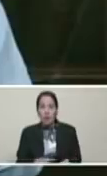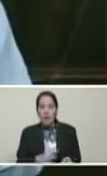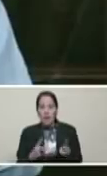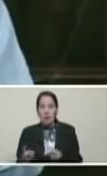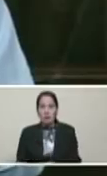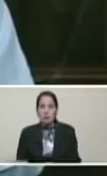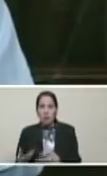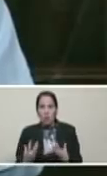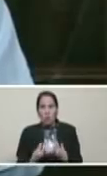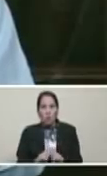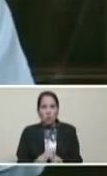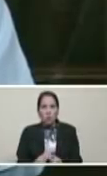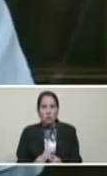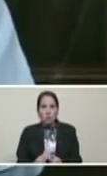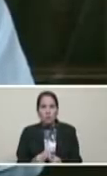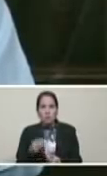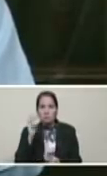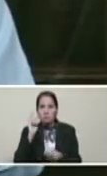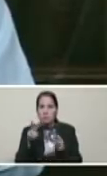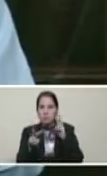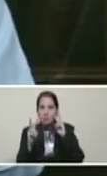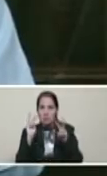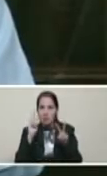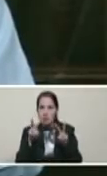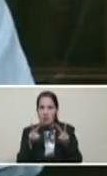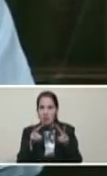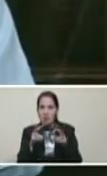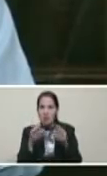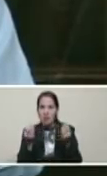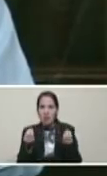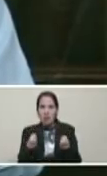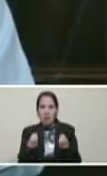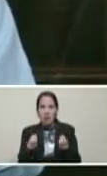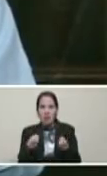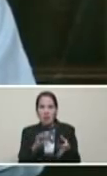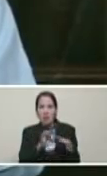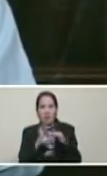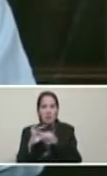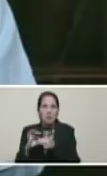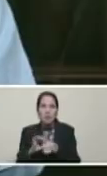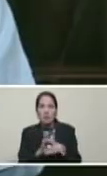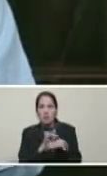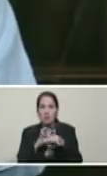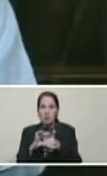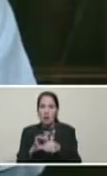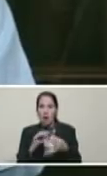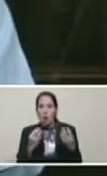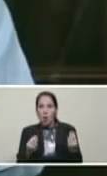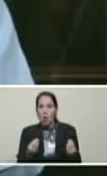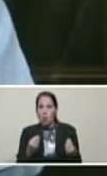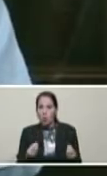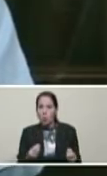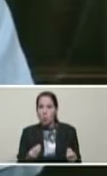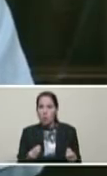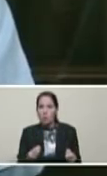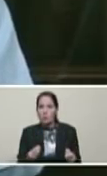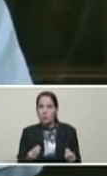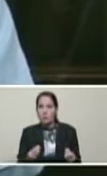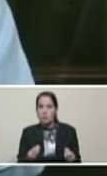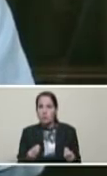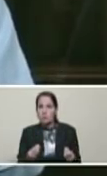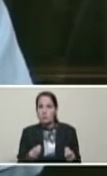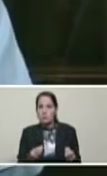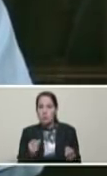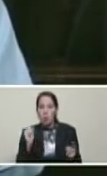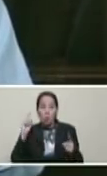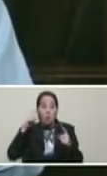capital privado oído en alianza con capital privado cumpliendo todos los objetivos del plan de